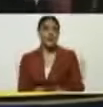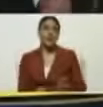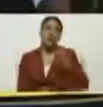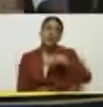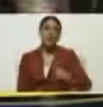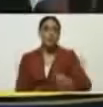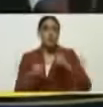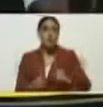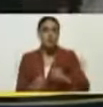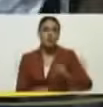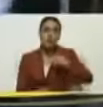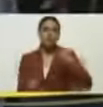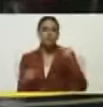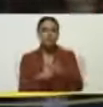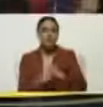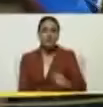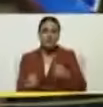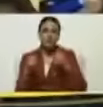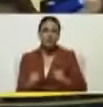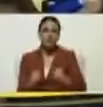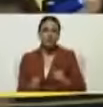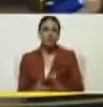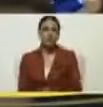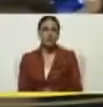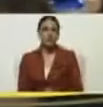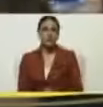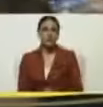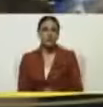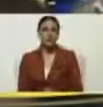Mira la consigna que traen los yupa.